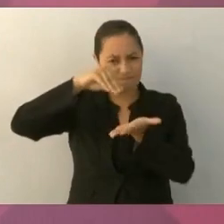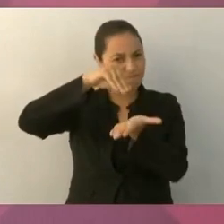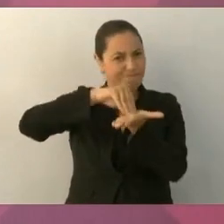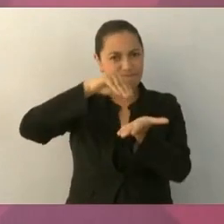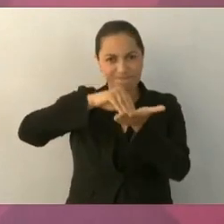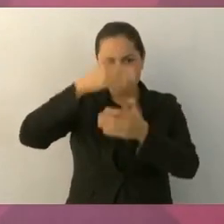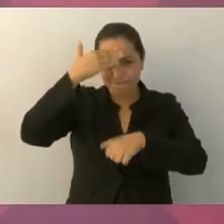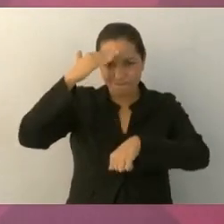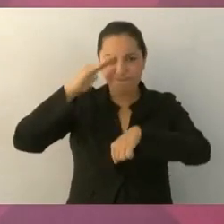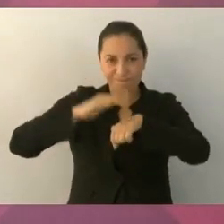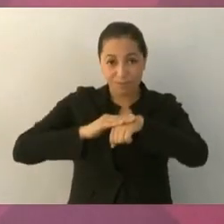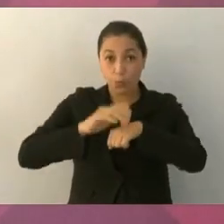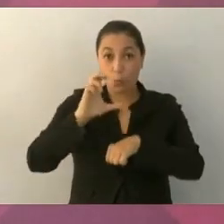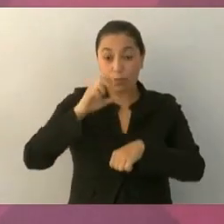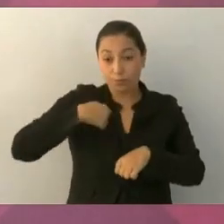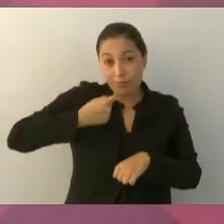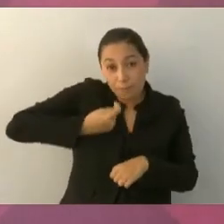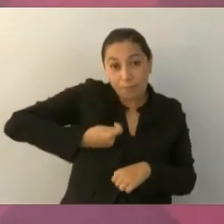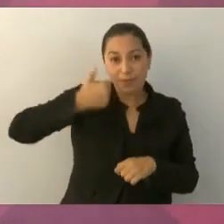al principio del gobierno